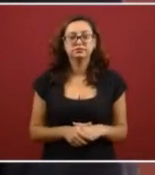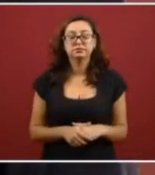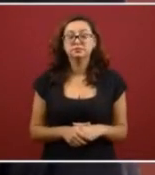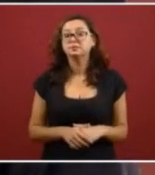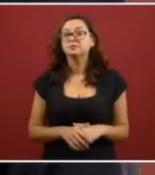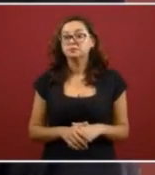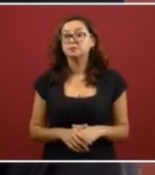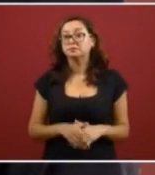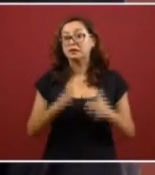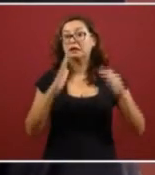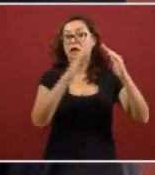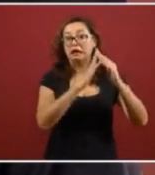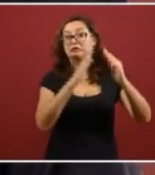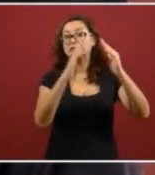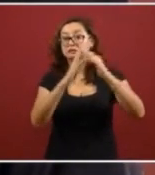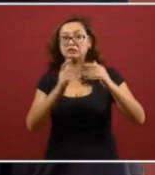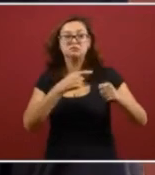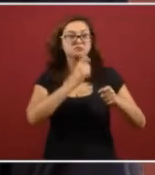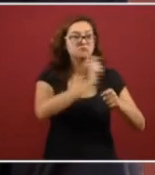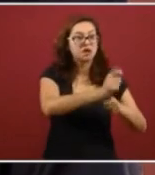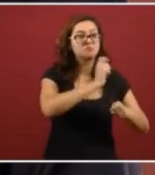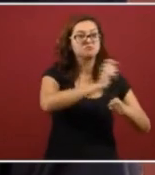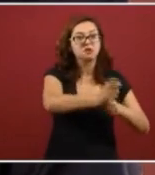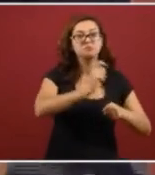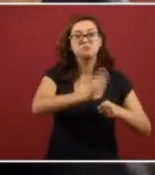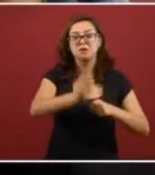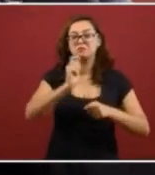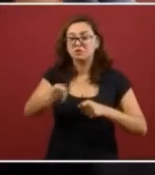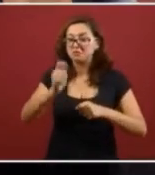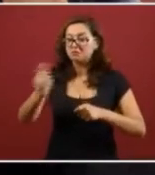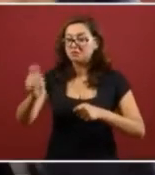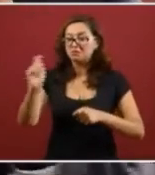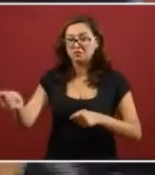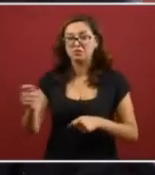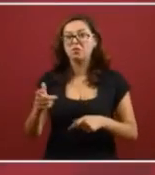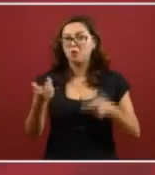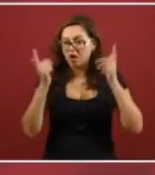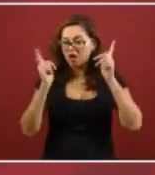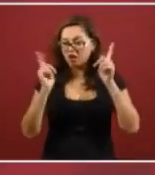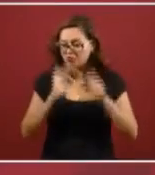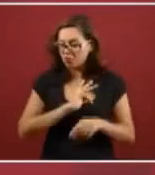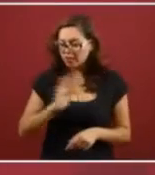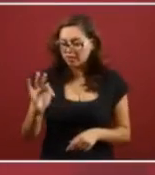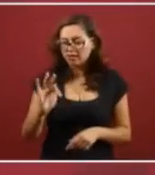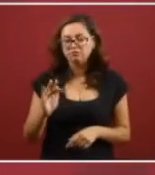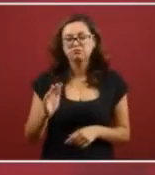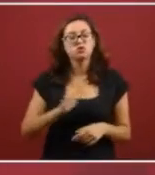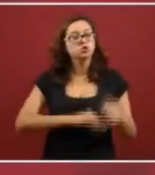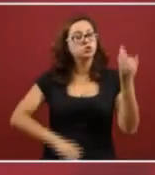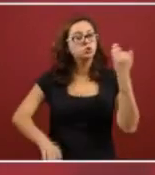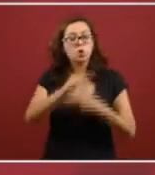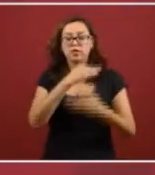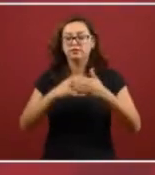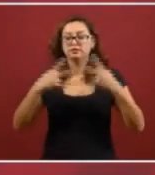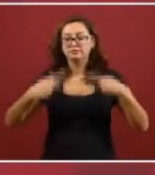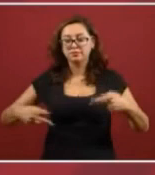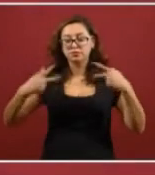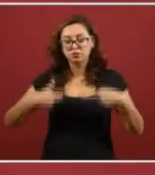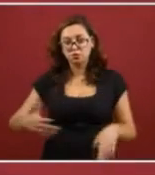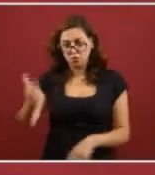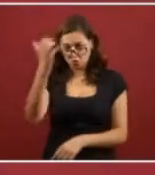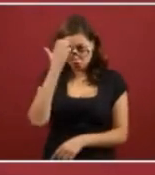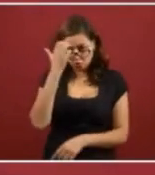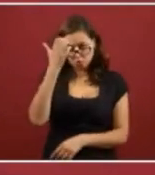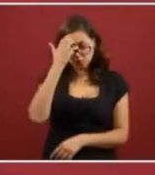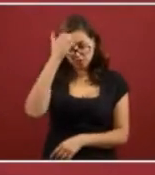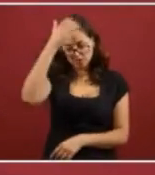casa. If necessary or need be, house by house. Para que todos conozcan so that everyone will know